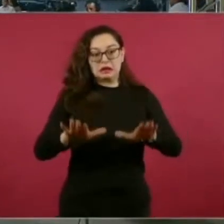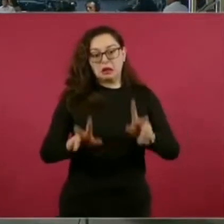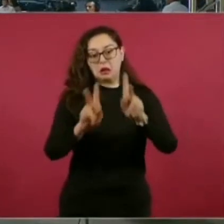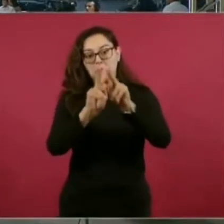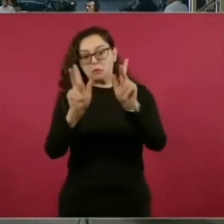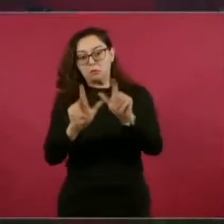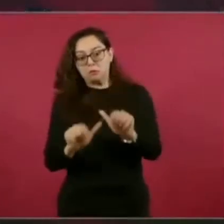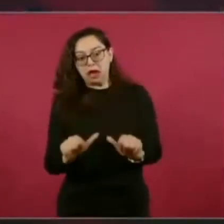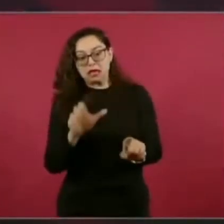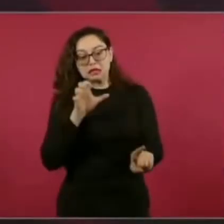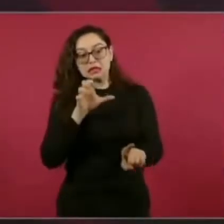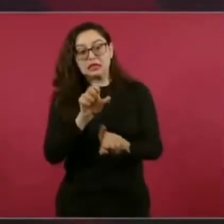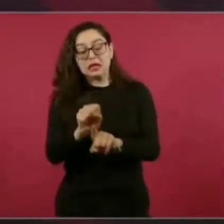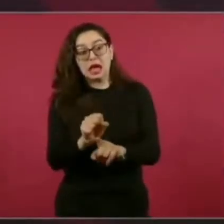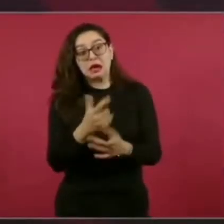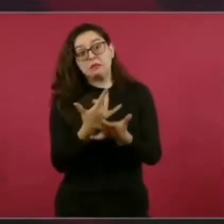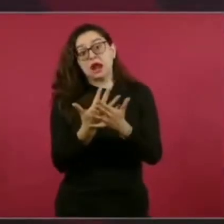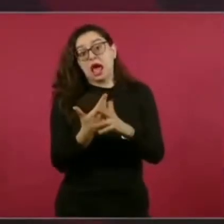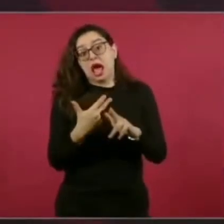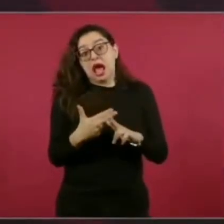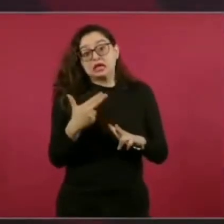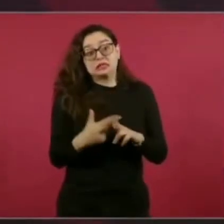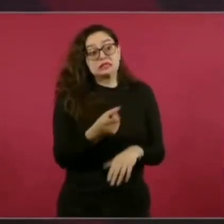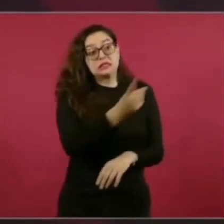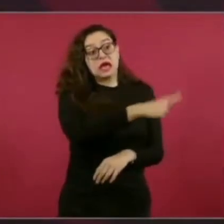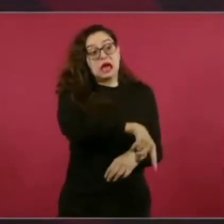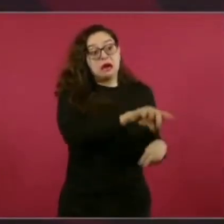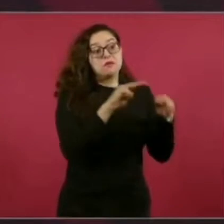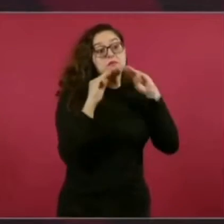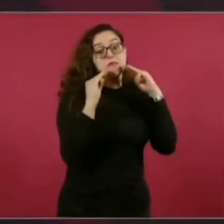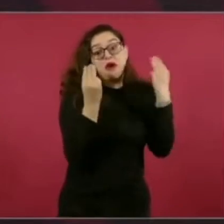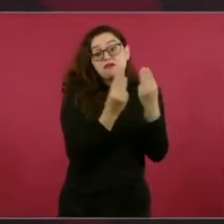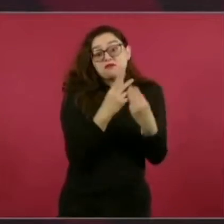esa es tienen el parte control. también, ¿no?, de